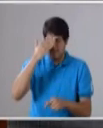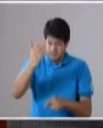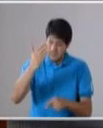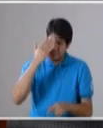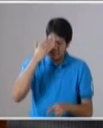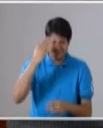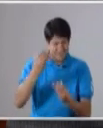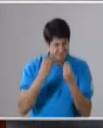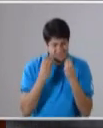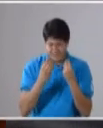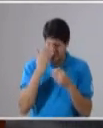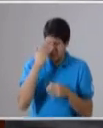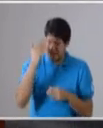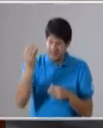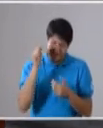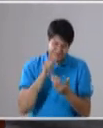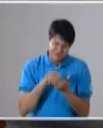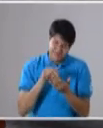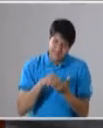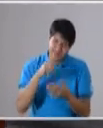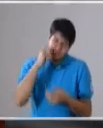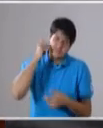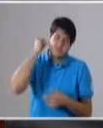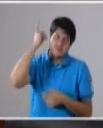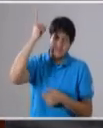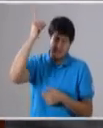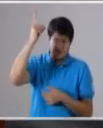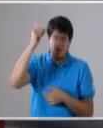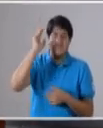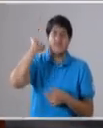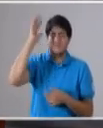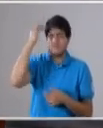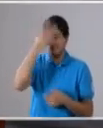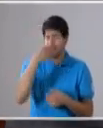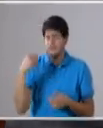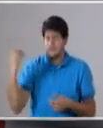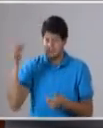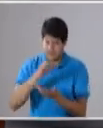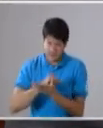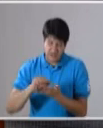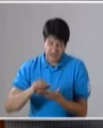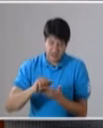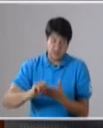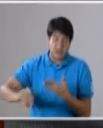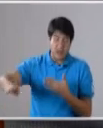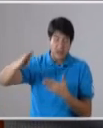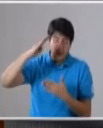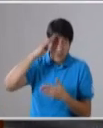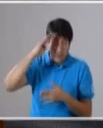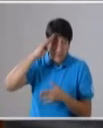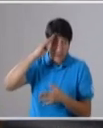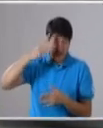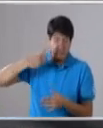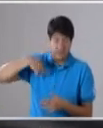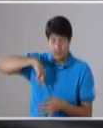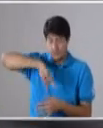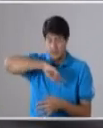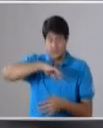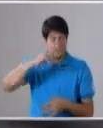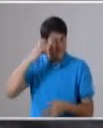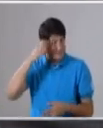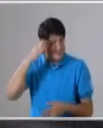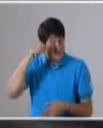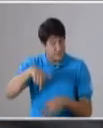muchas gracias. Te suplicamos, Señor, que sea tu Espíritu Santo el que gobierne nuestros pensamientos en este